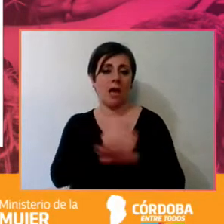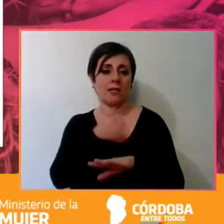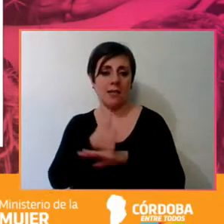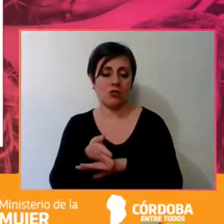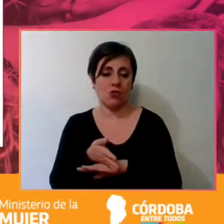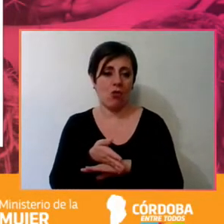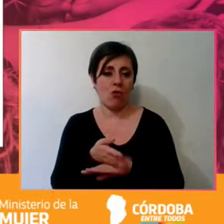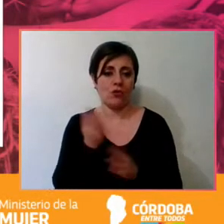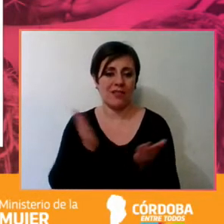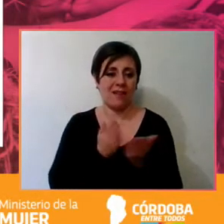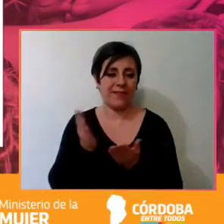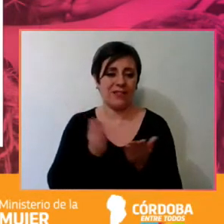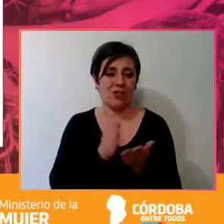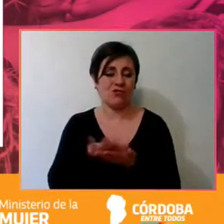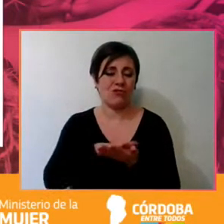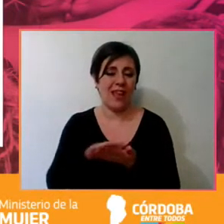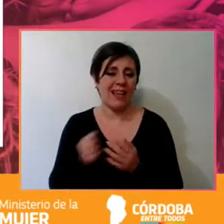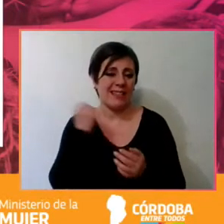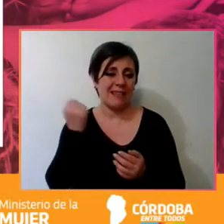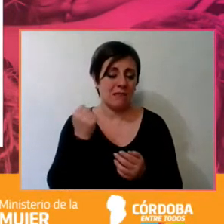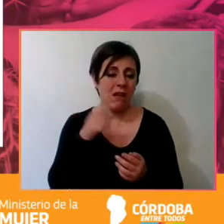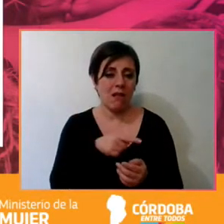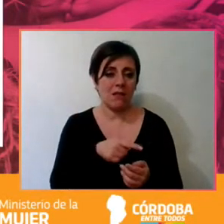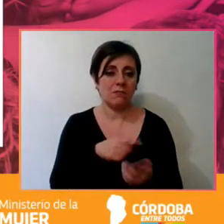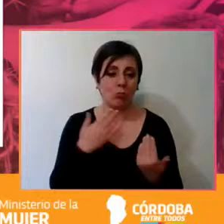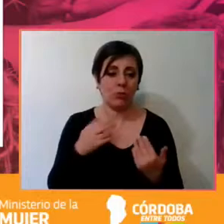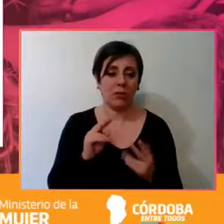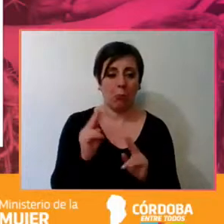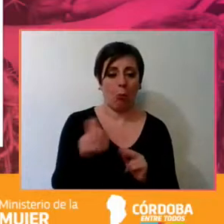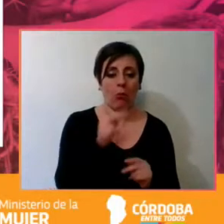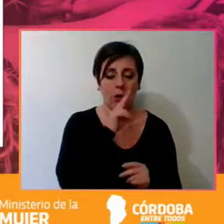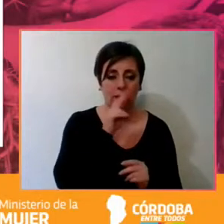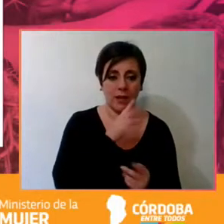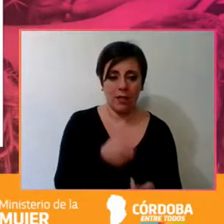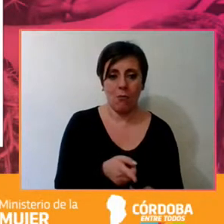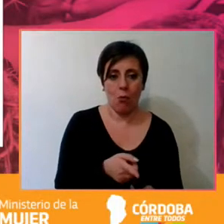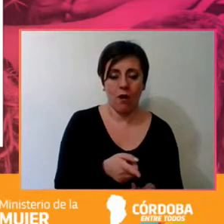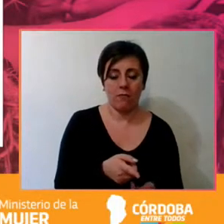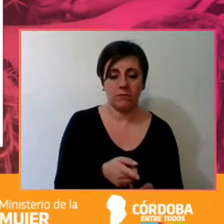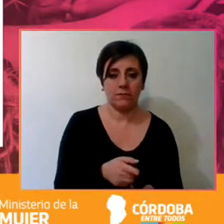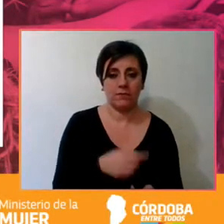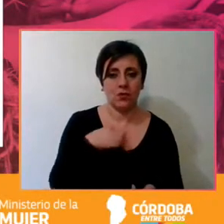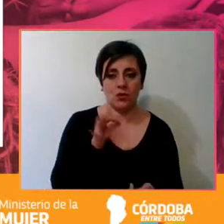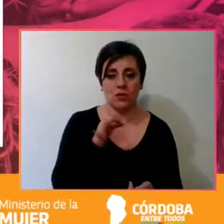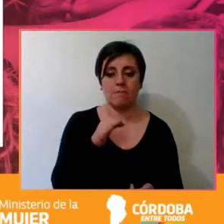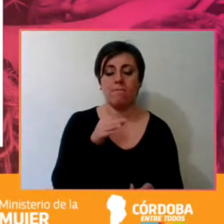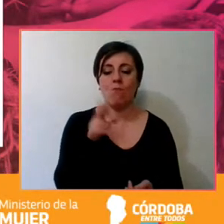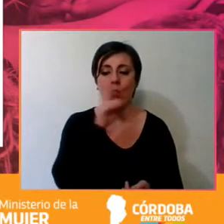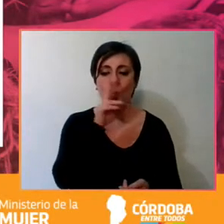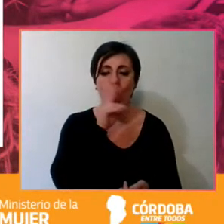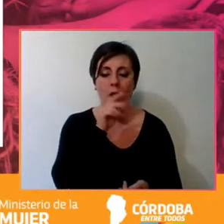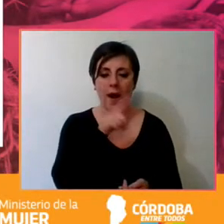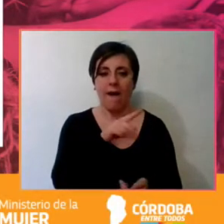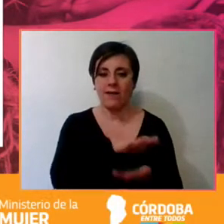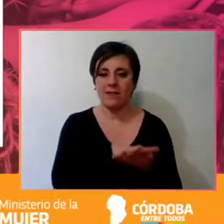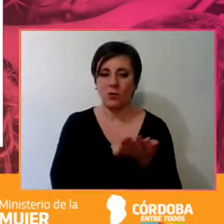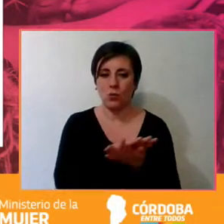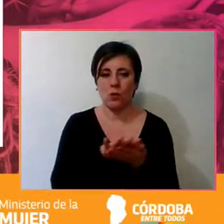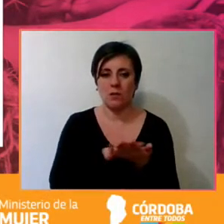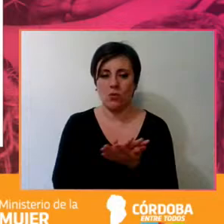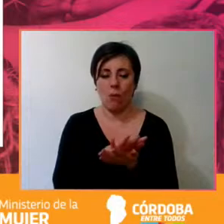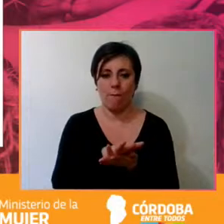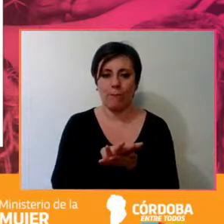esenciales también puede llegar a provocar la muerte de la mujer. Y eso yo sé que en el caso de Córdoba, aplicando estos principios